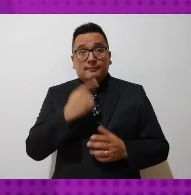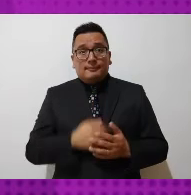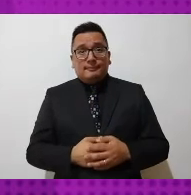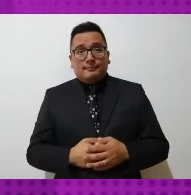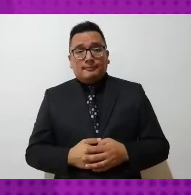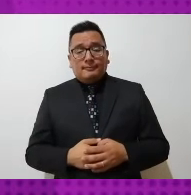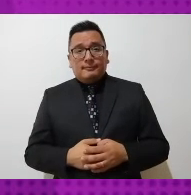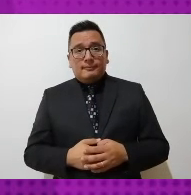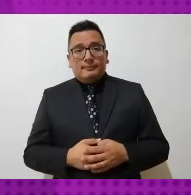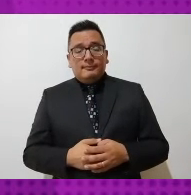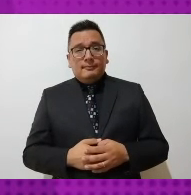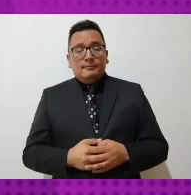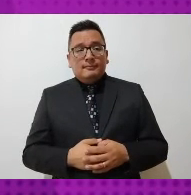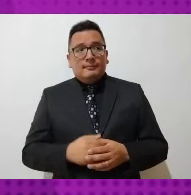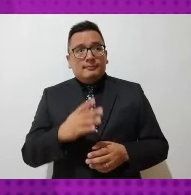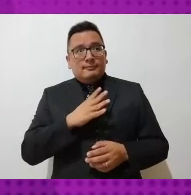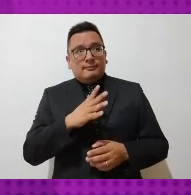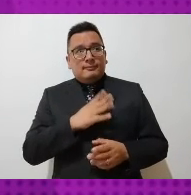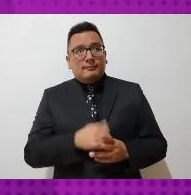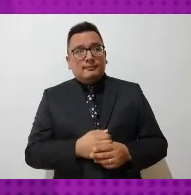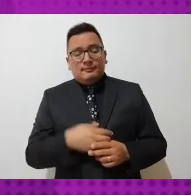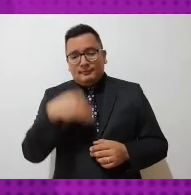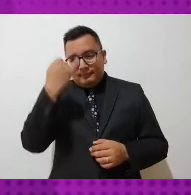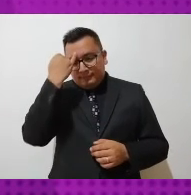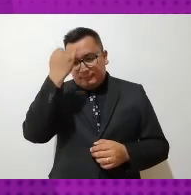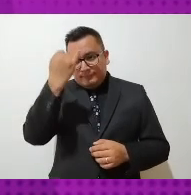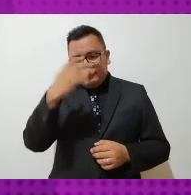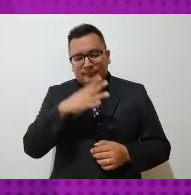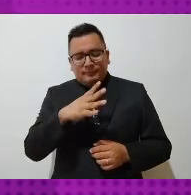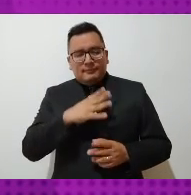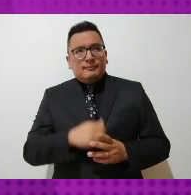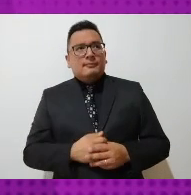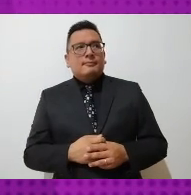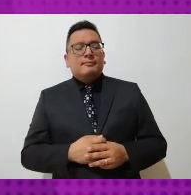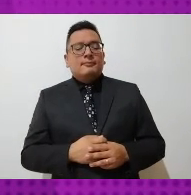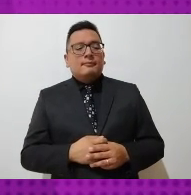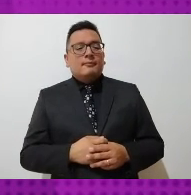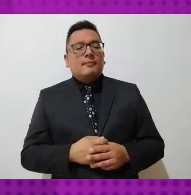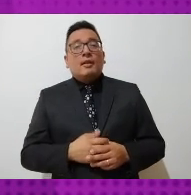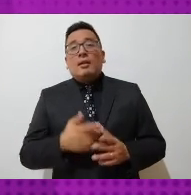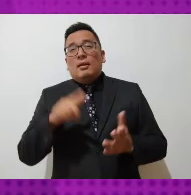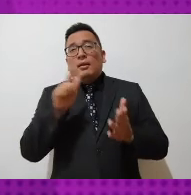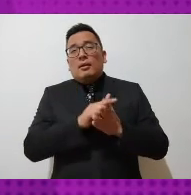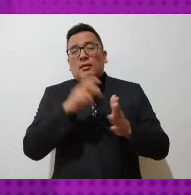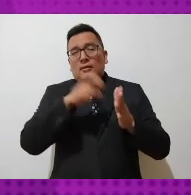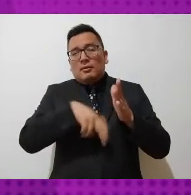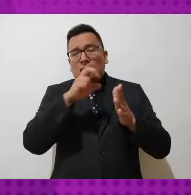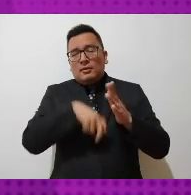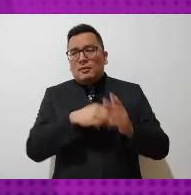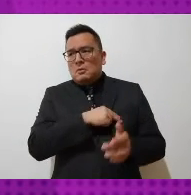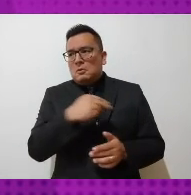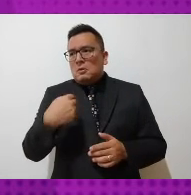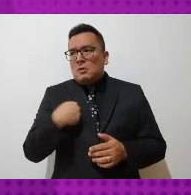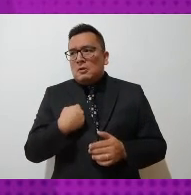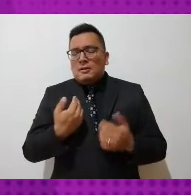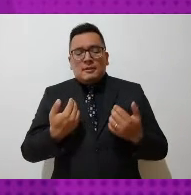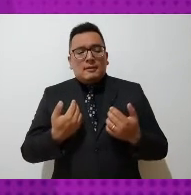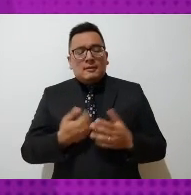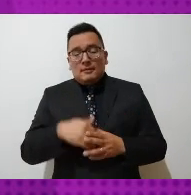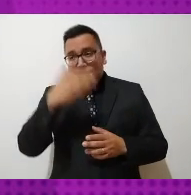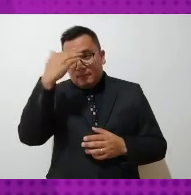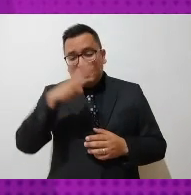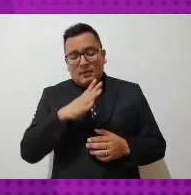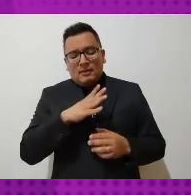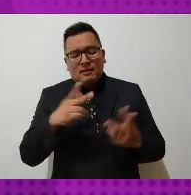reflexión que me llamó mucho la atención en estos foros por la reforma electoral, donde pudimos escuchar